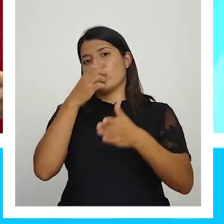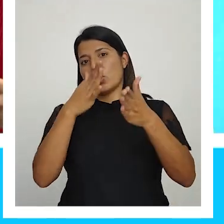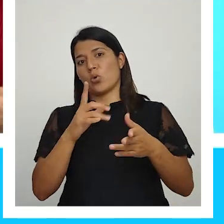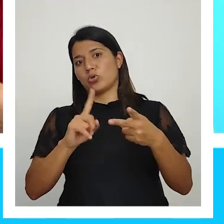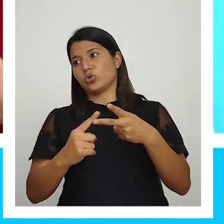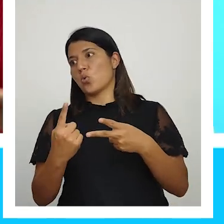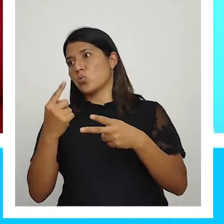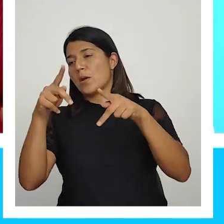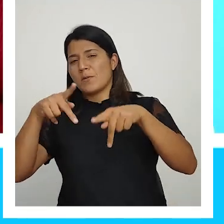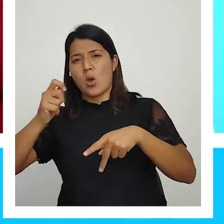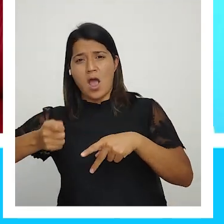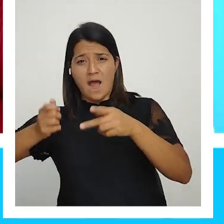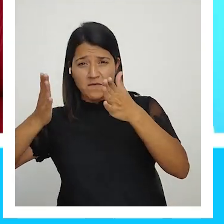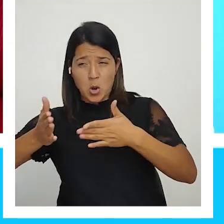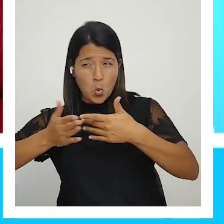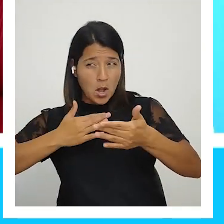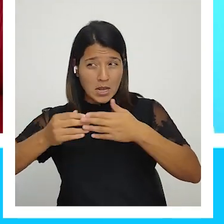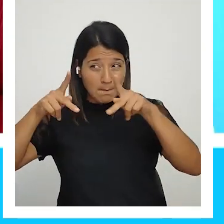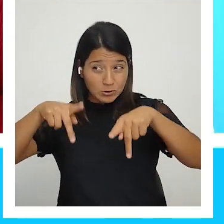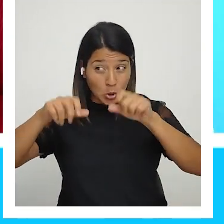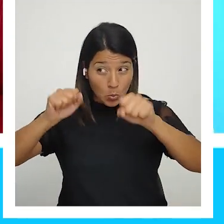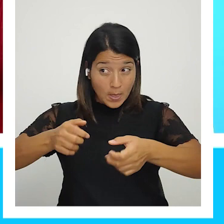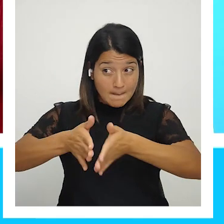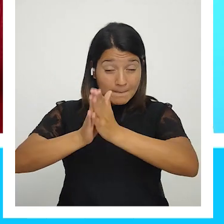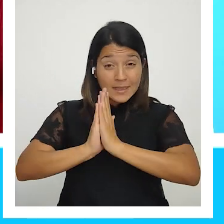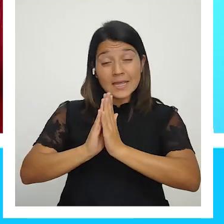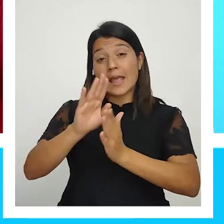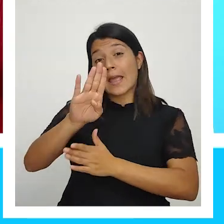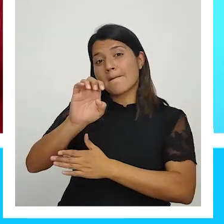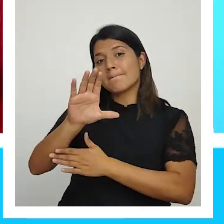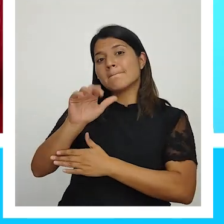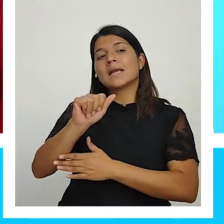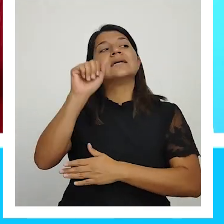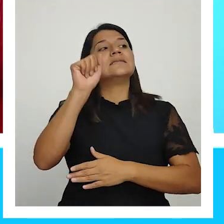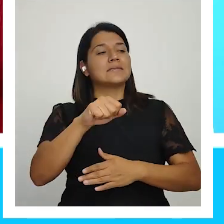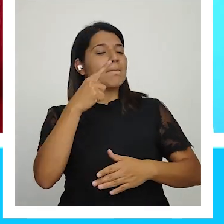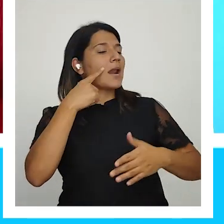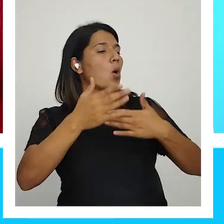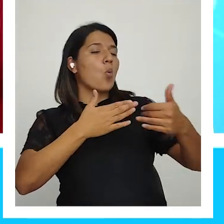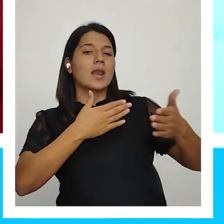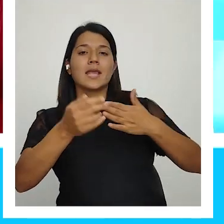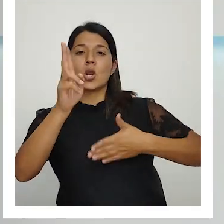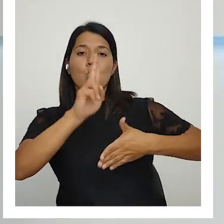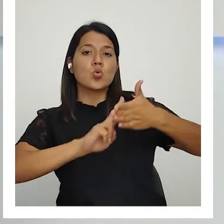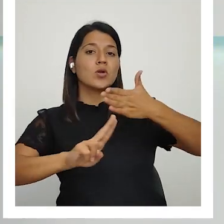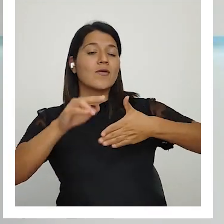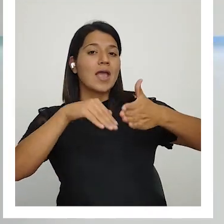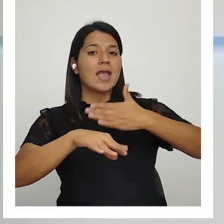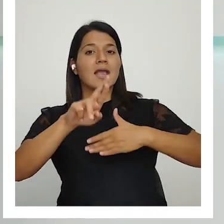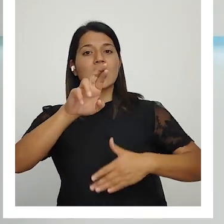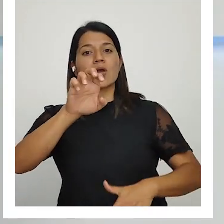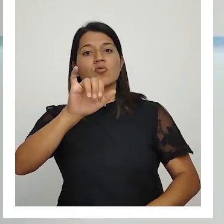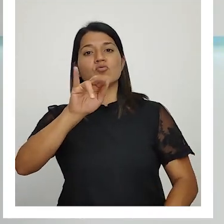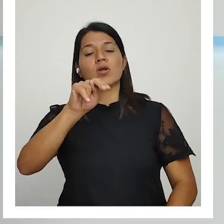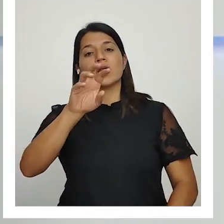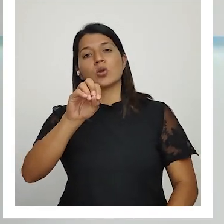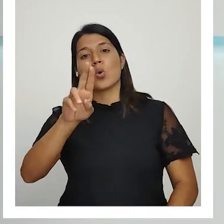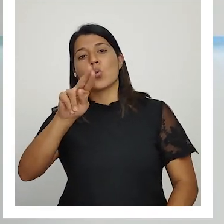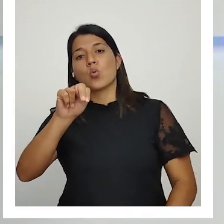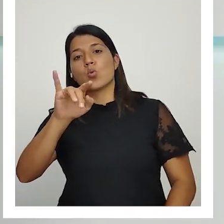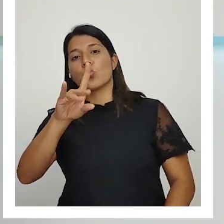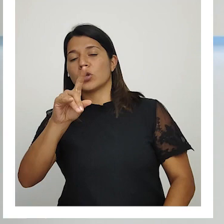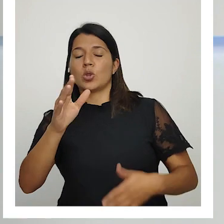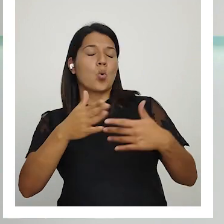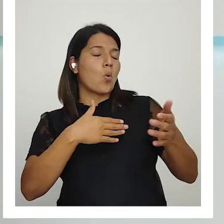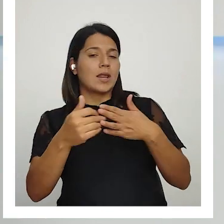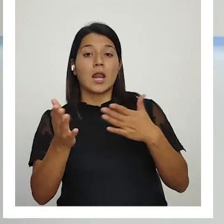persona abogada puede optar por estas becas. Así es para cualquier universidad en el Reino Unido en cualquier programa. No hay ningún problema mientras sea